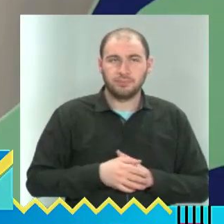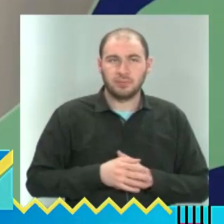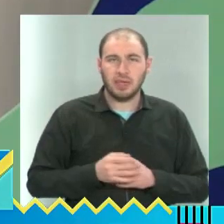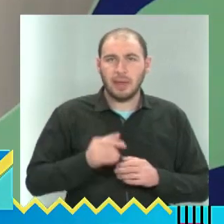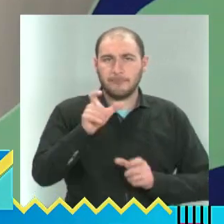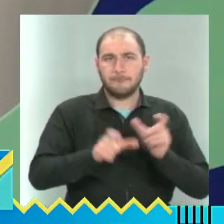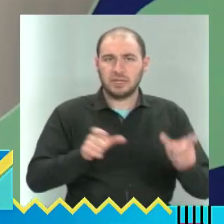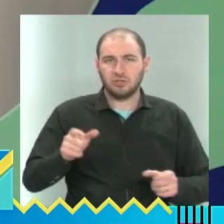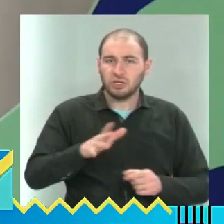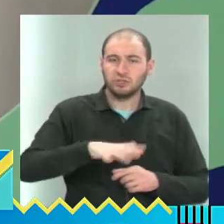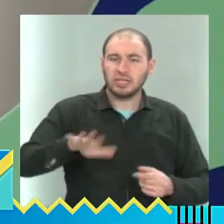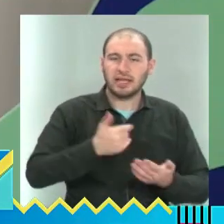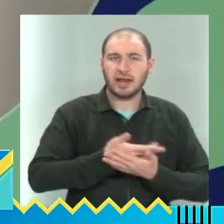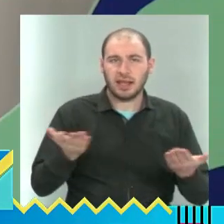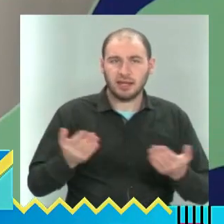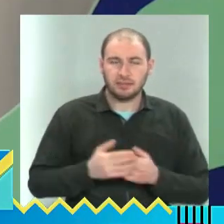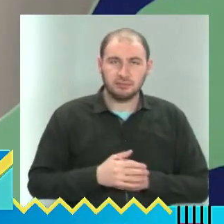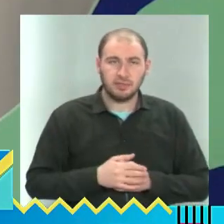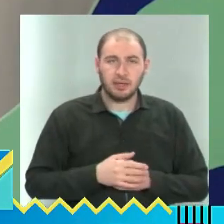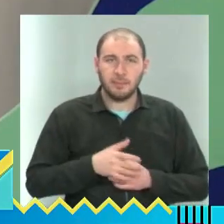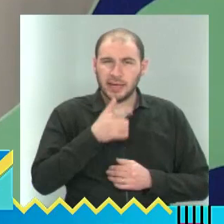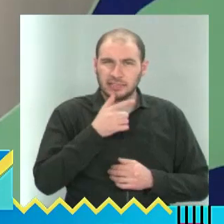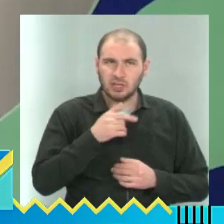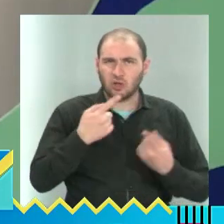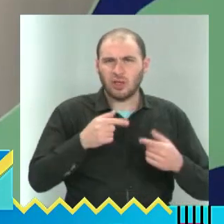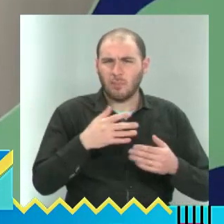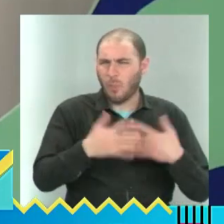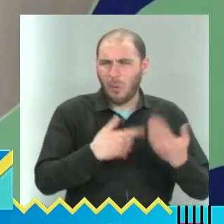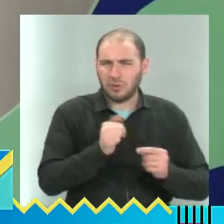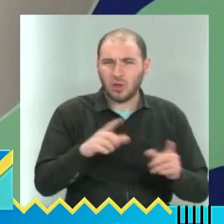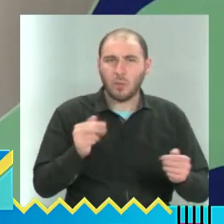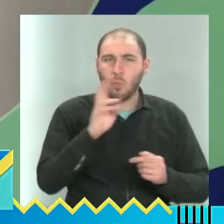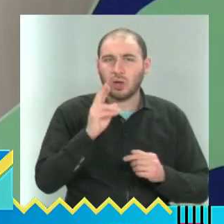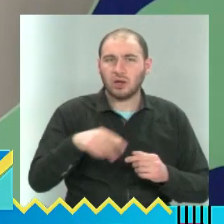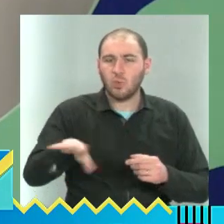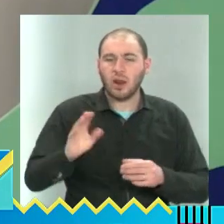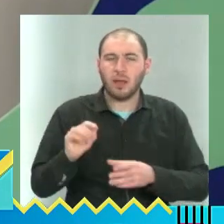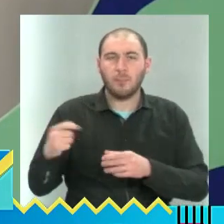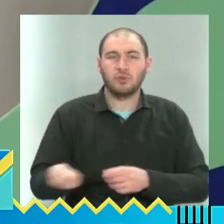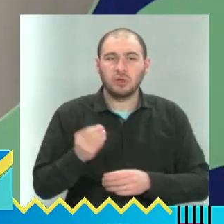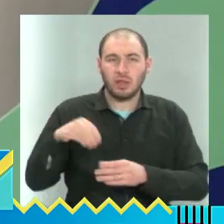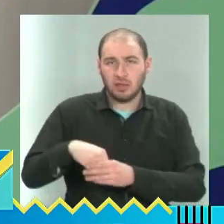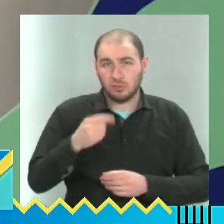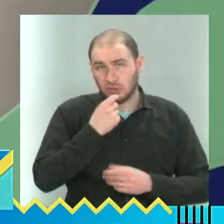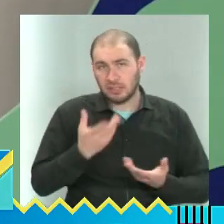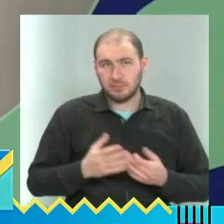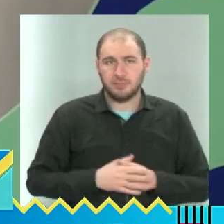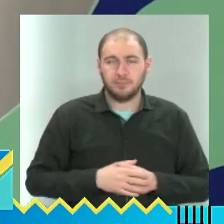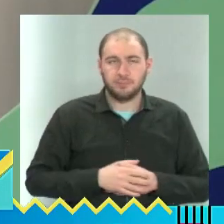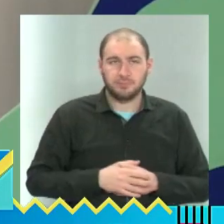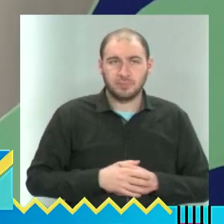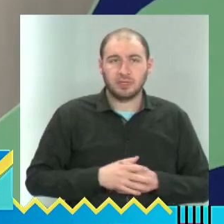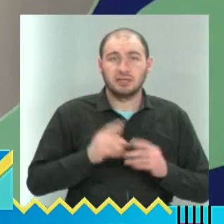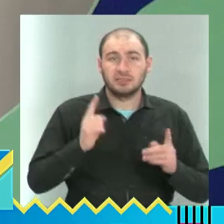las personas, la sociedad en general no veían como un dato conflictivo una mujer en un prostíbulo, en el caso de la prostitución y